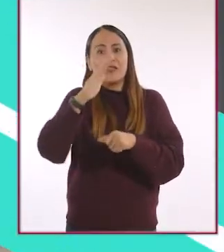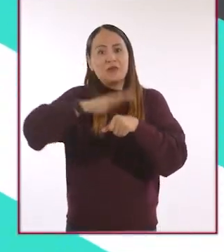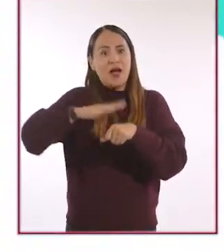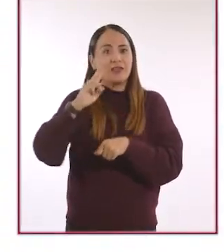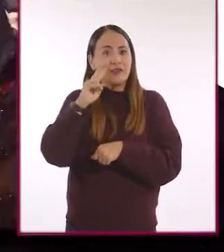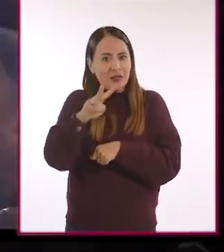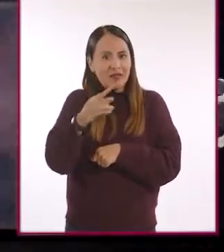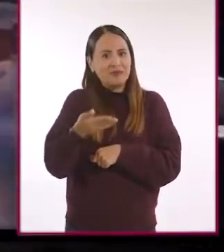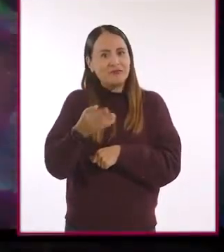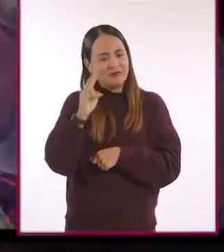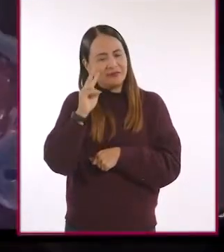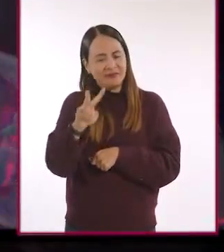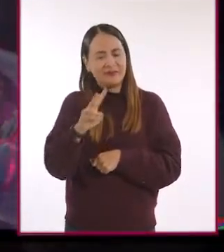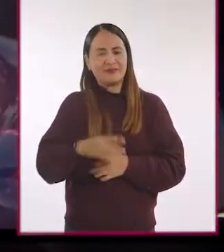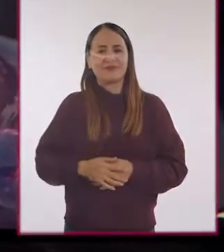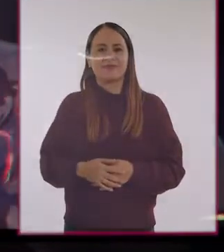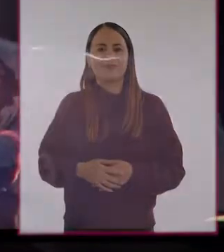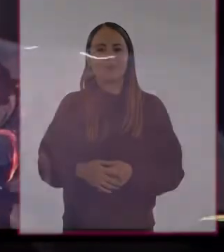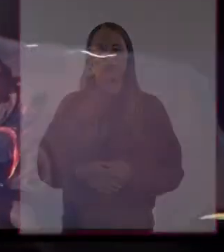Veamos.